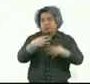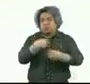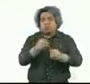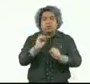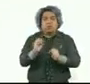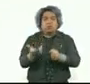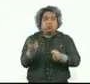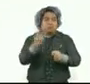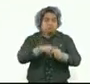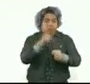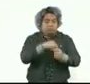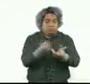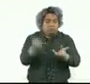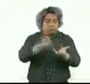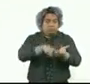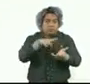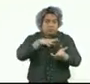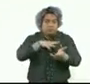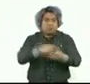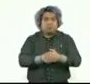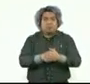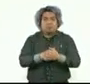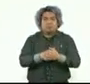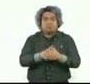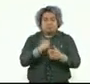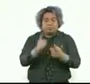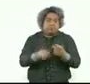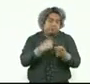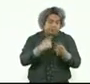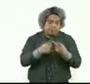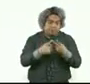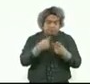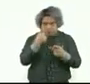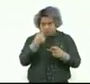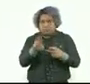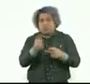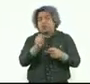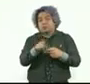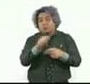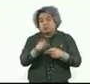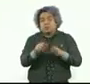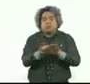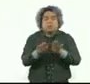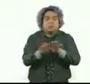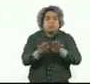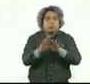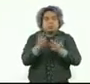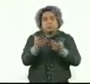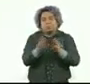hospitalizadas aquí en el Valle de México. Siguiente. Algo que es además más